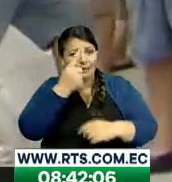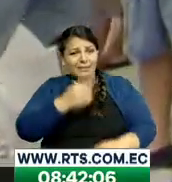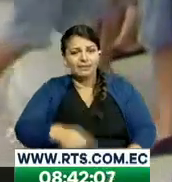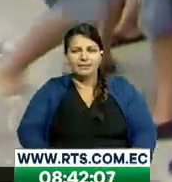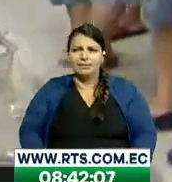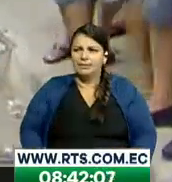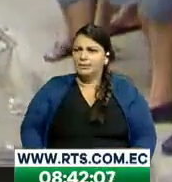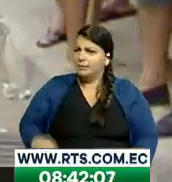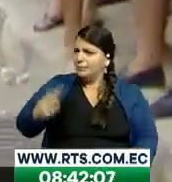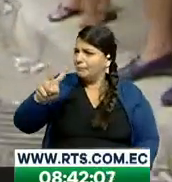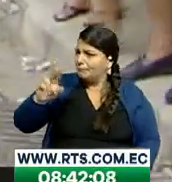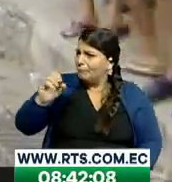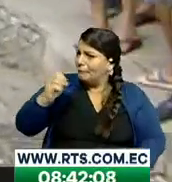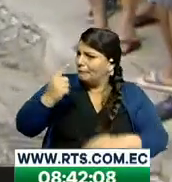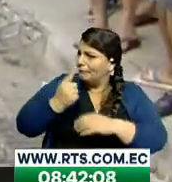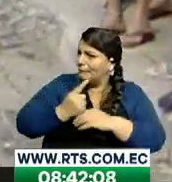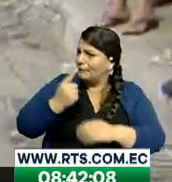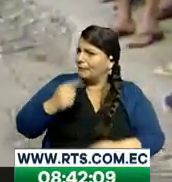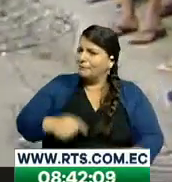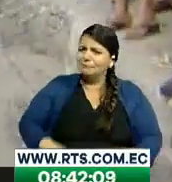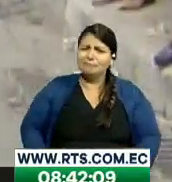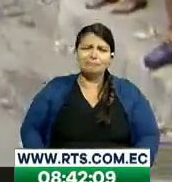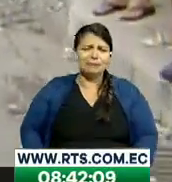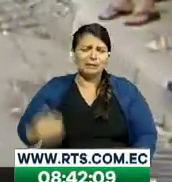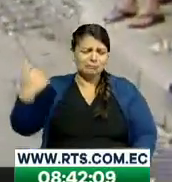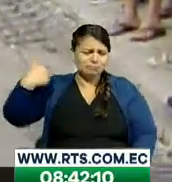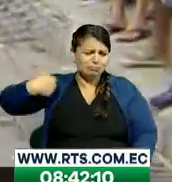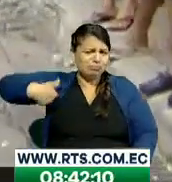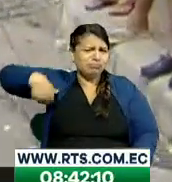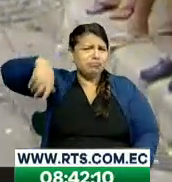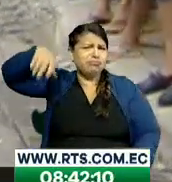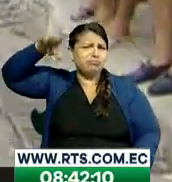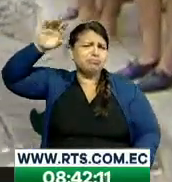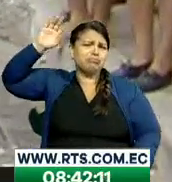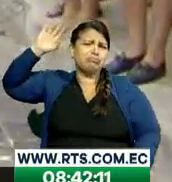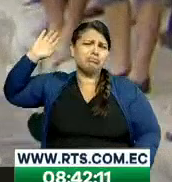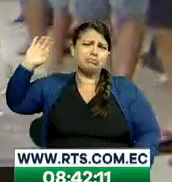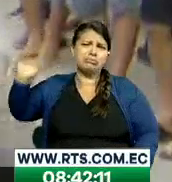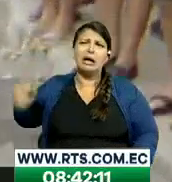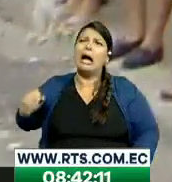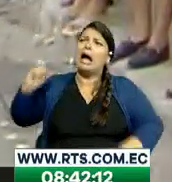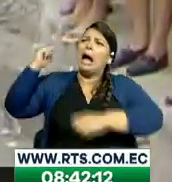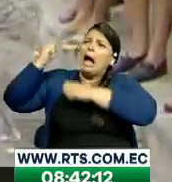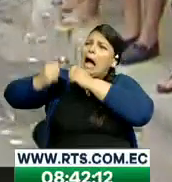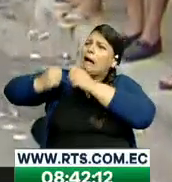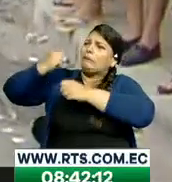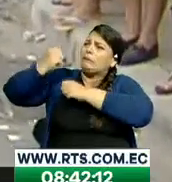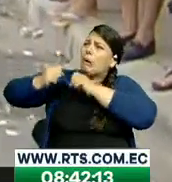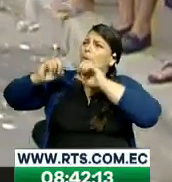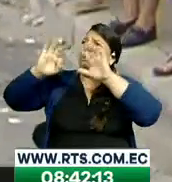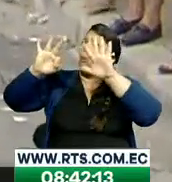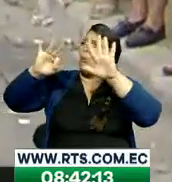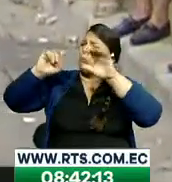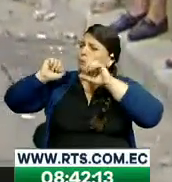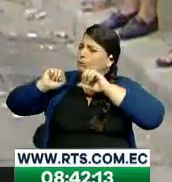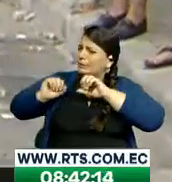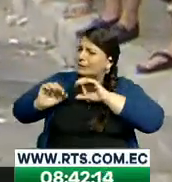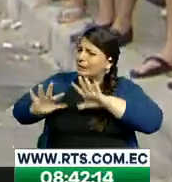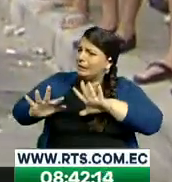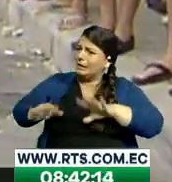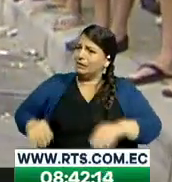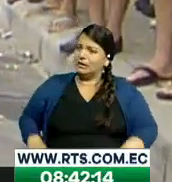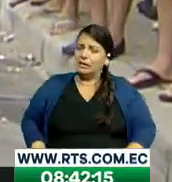pues digamos, esto tiene siquiera como unos 10 años que tiene esto, o 8 años, algo así.